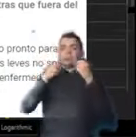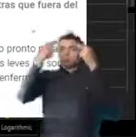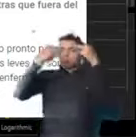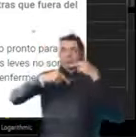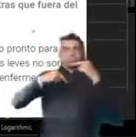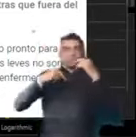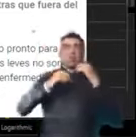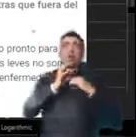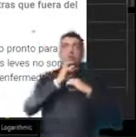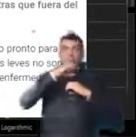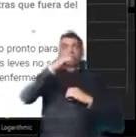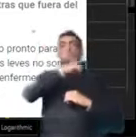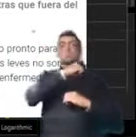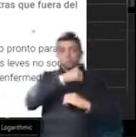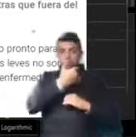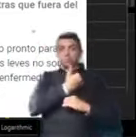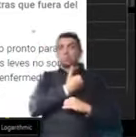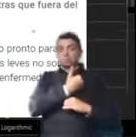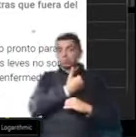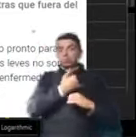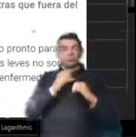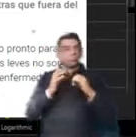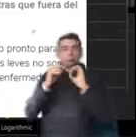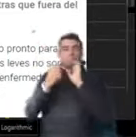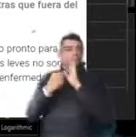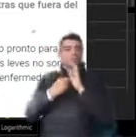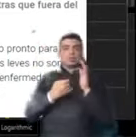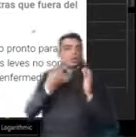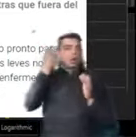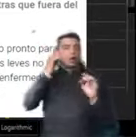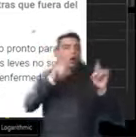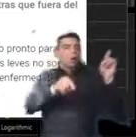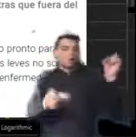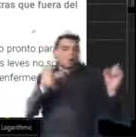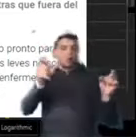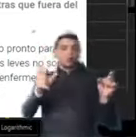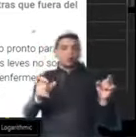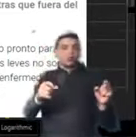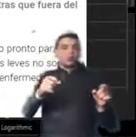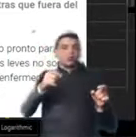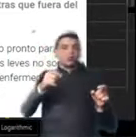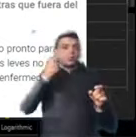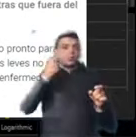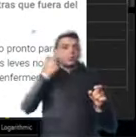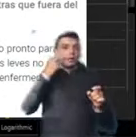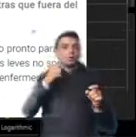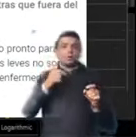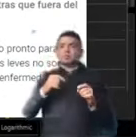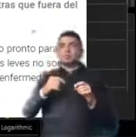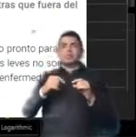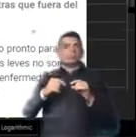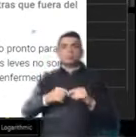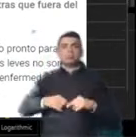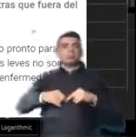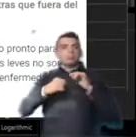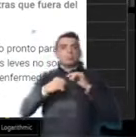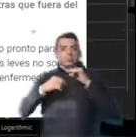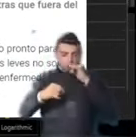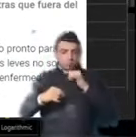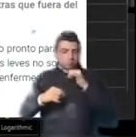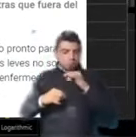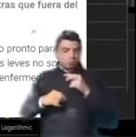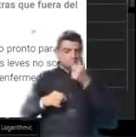tienen COVID-19 porque en algunos casos ellos cursan asintomáticos. Entonces esto iba a hacer que la cifra